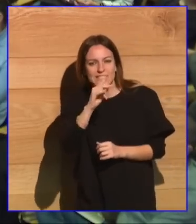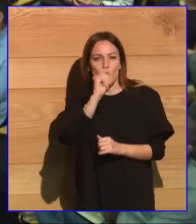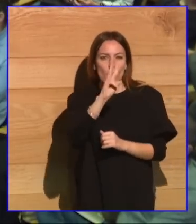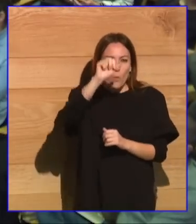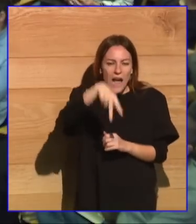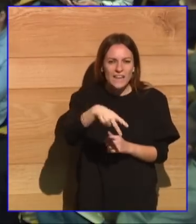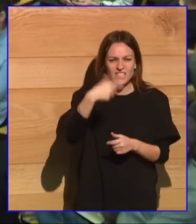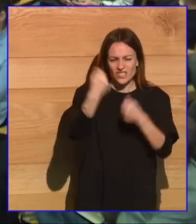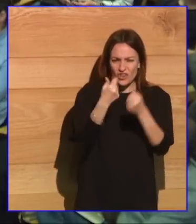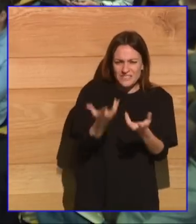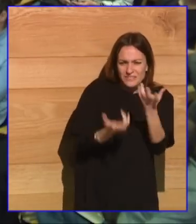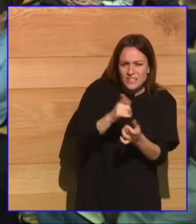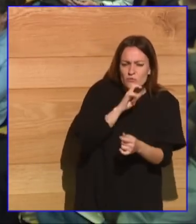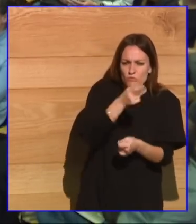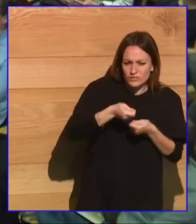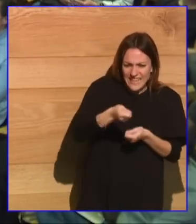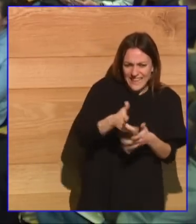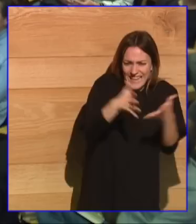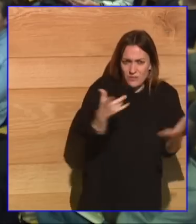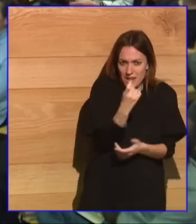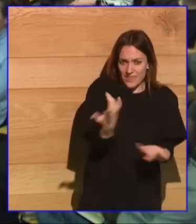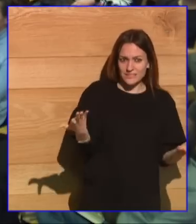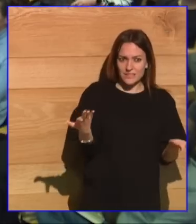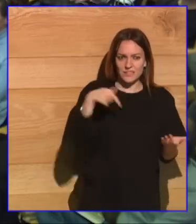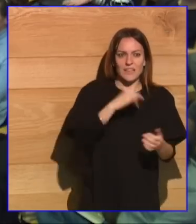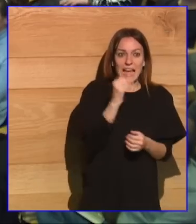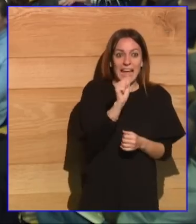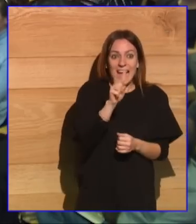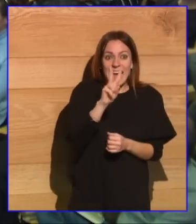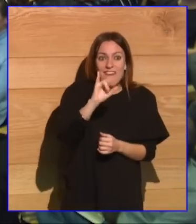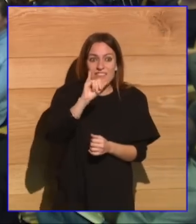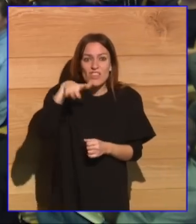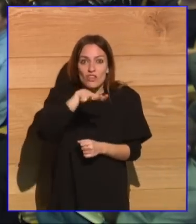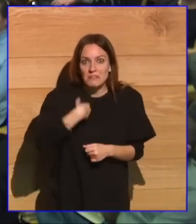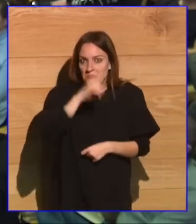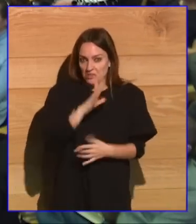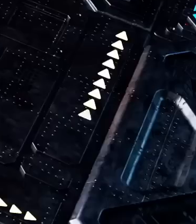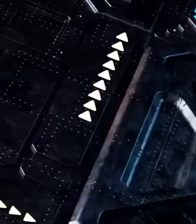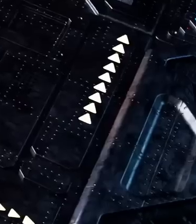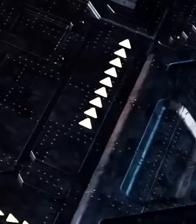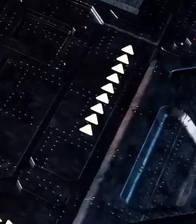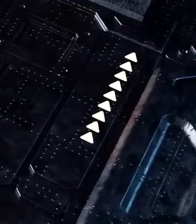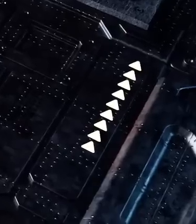a freír un coche. ¿Tú sabes la sartén que hace falta para eso? Es que Javi no sé dónde está. ¡Comienza